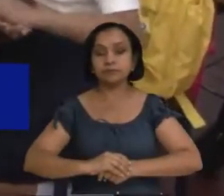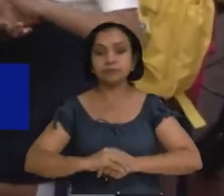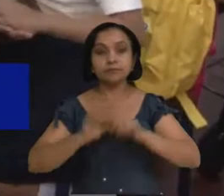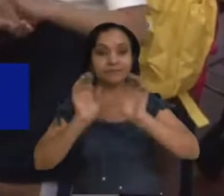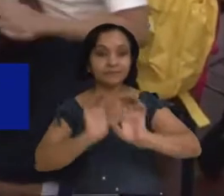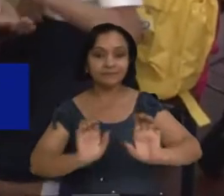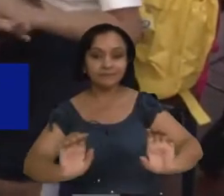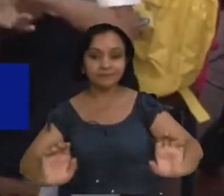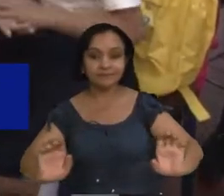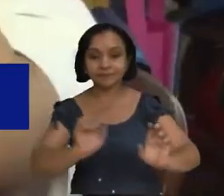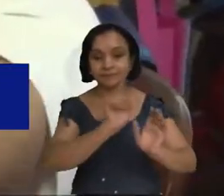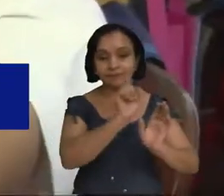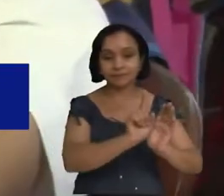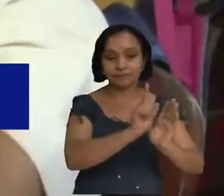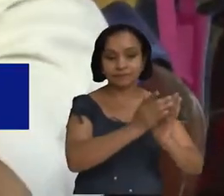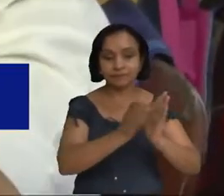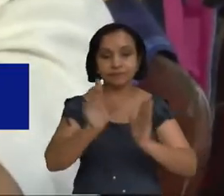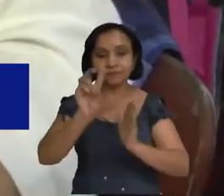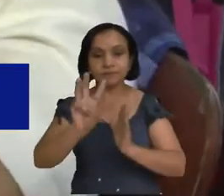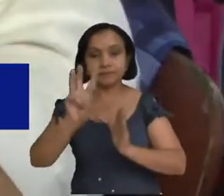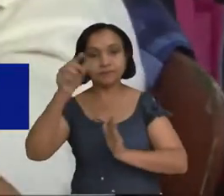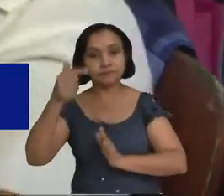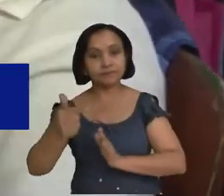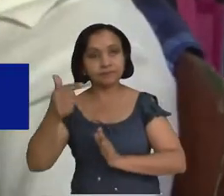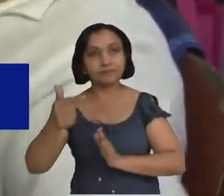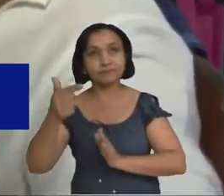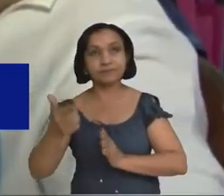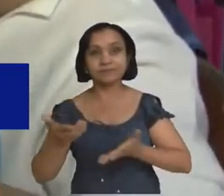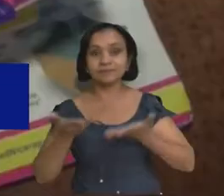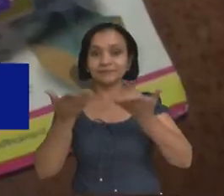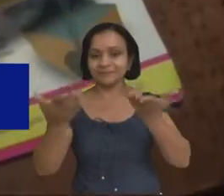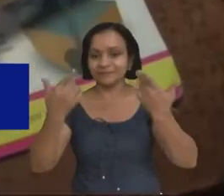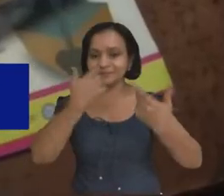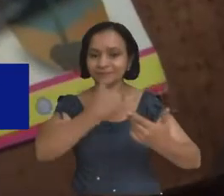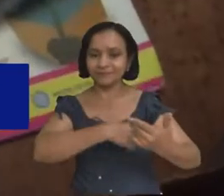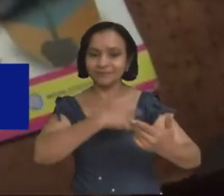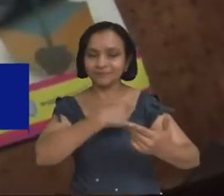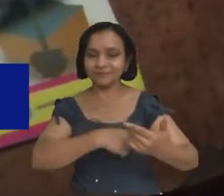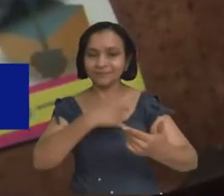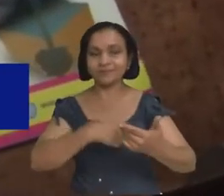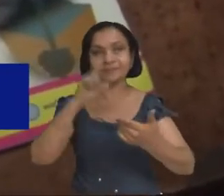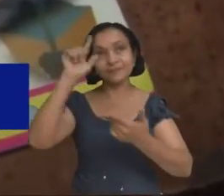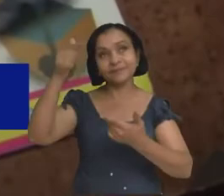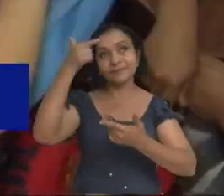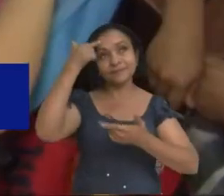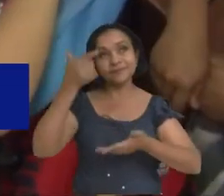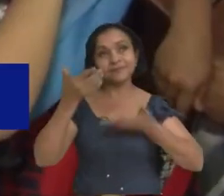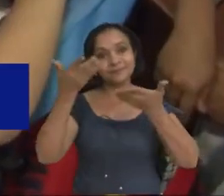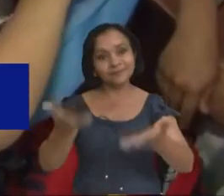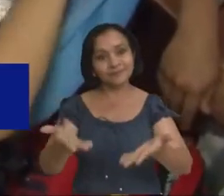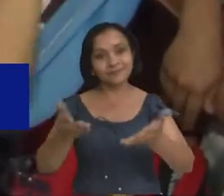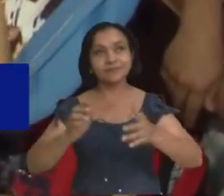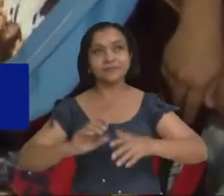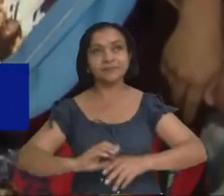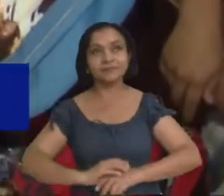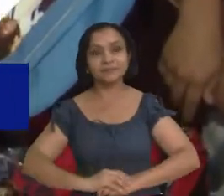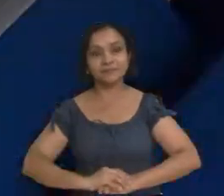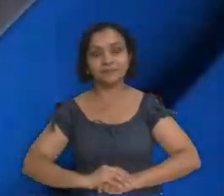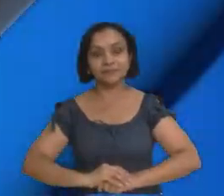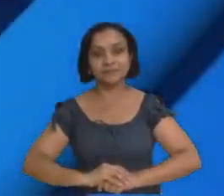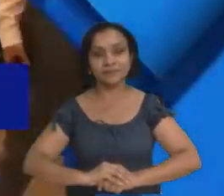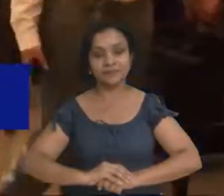Niños de primero a tercer grado en Managua reciben paquetes escolares de parte del gobierno.